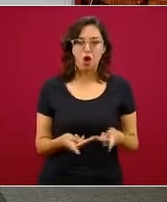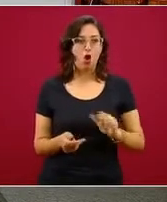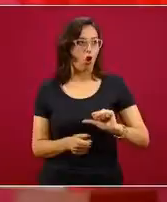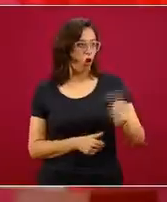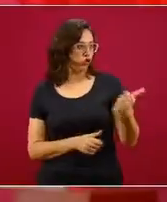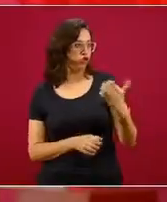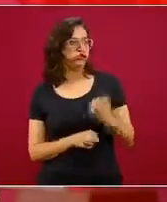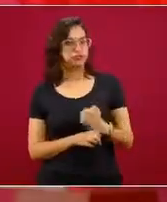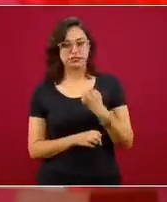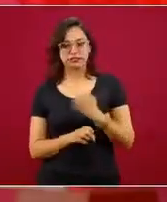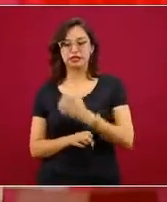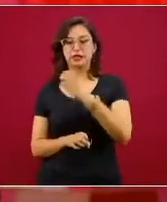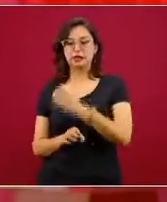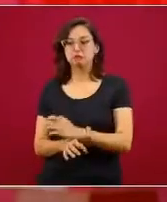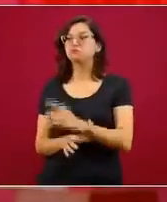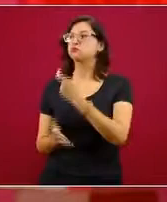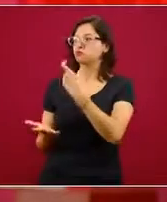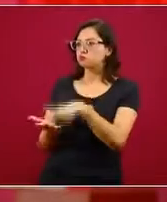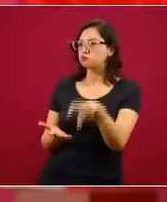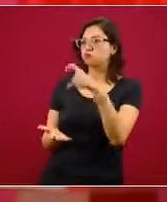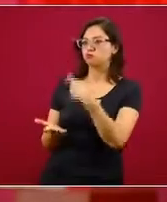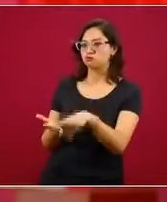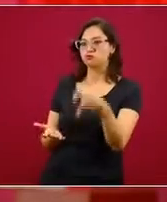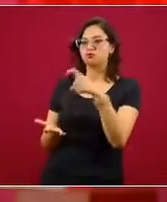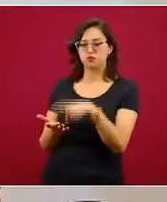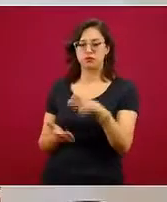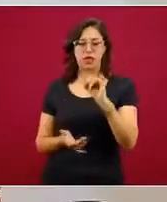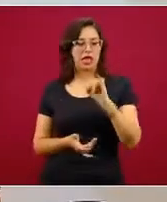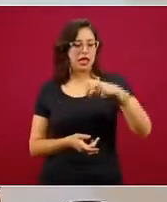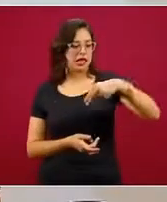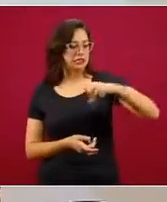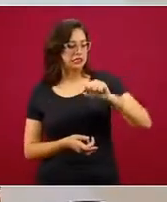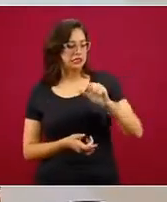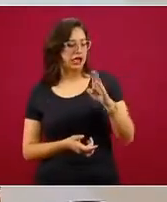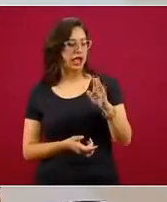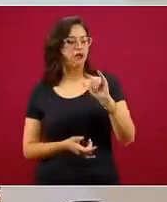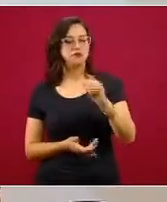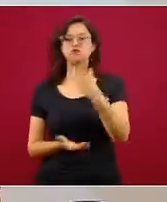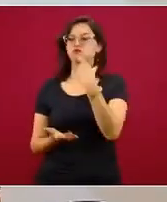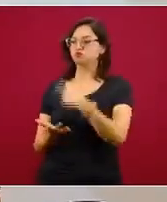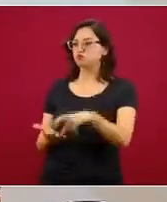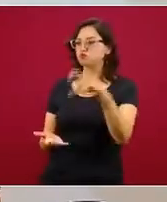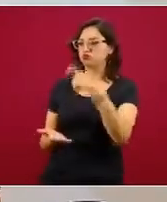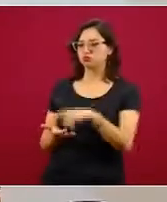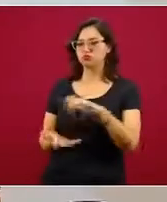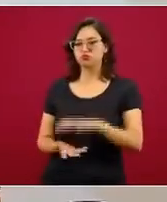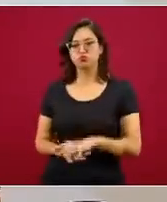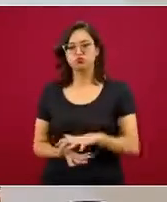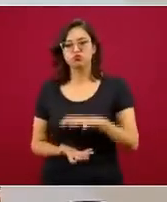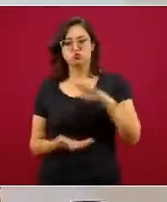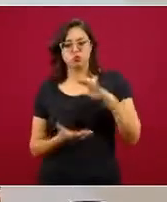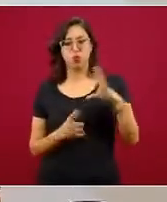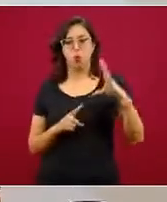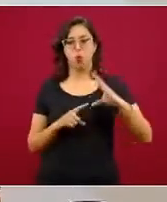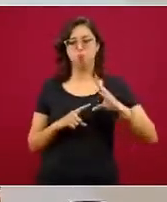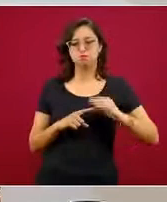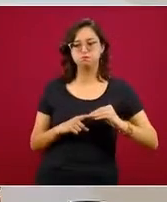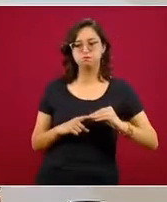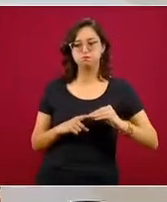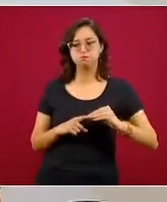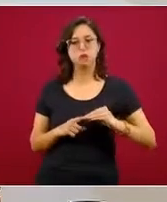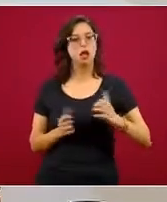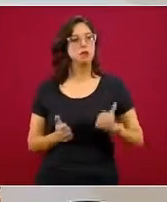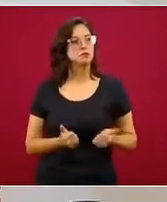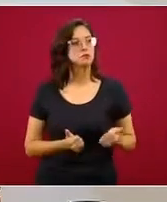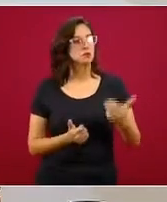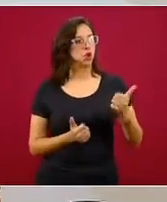entidades federativas. Hemos comprado, el INSABI, el Instituto de Salud para el Bienestar, ha comprado pulsoxímetros que se han distribuido a los